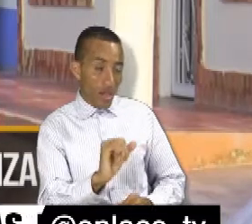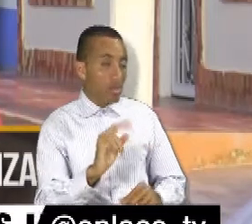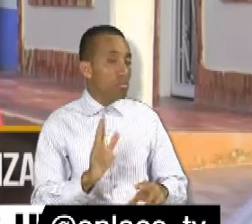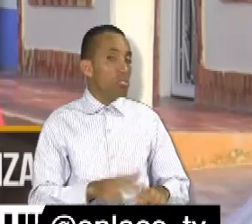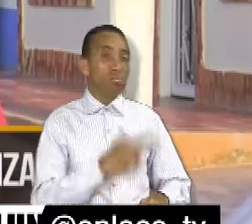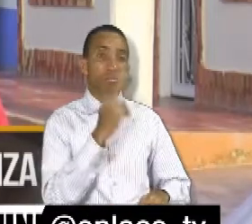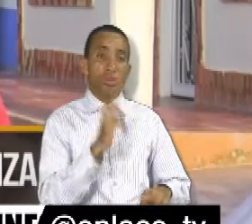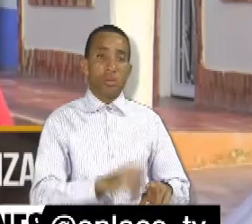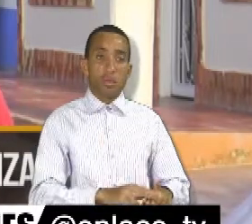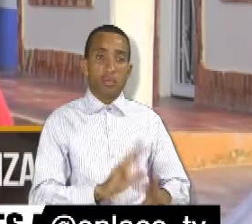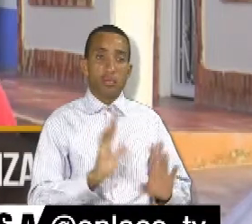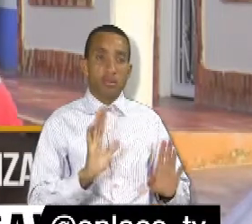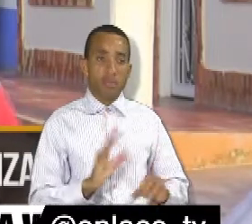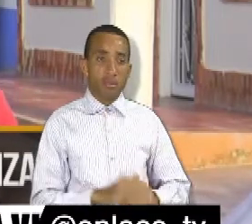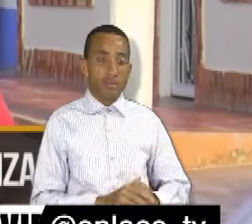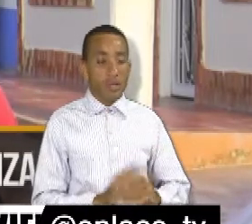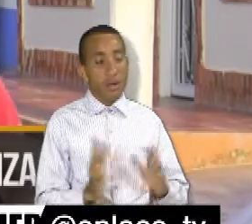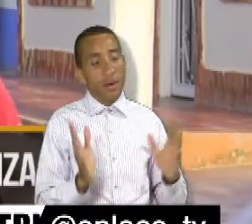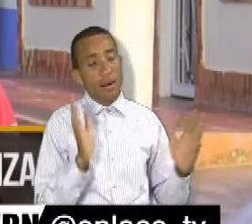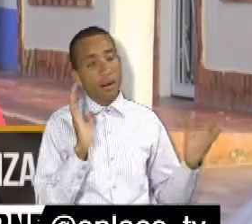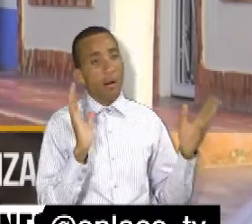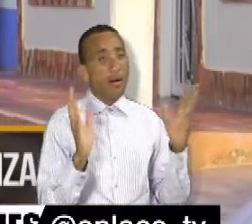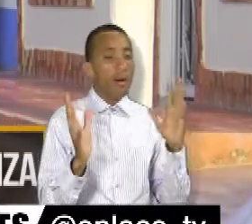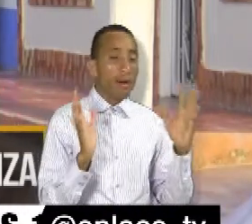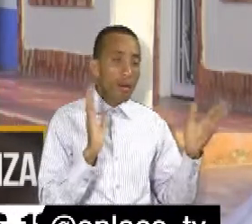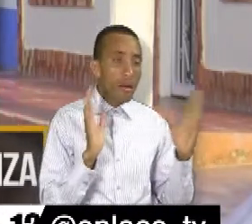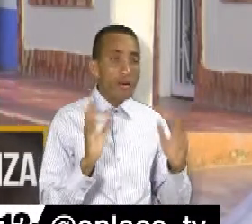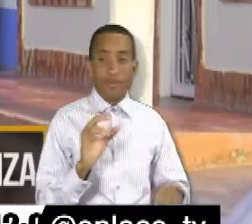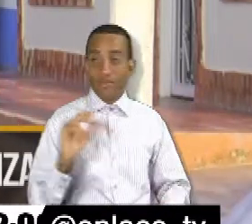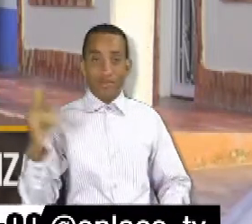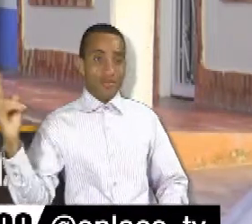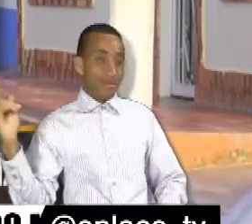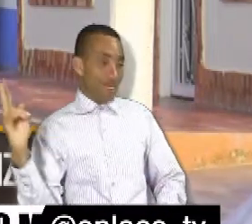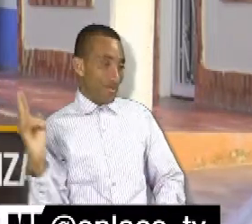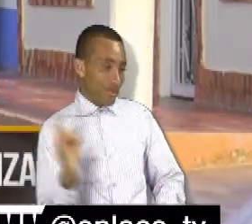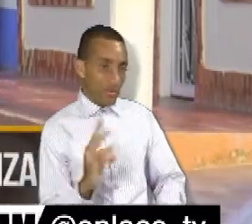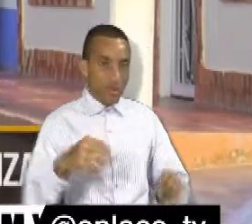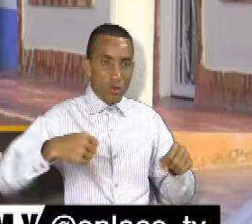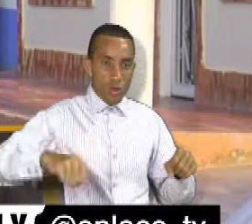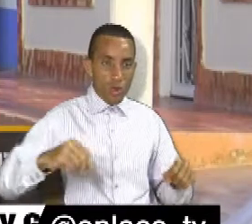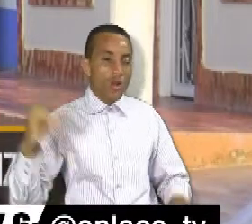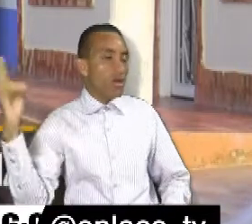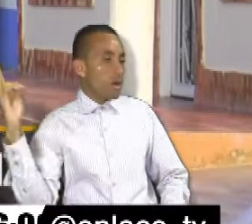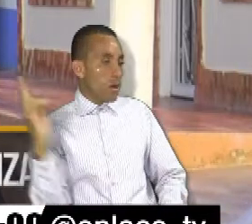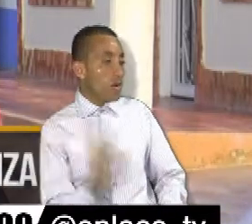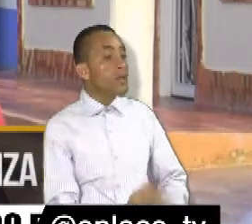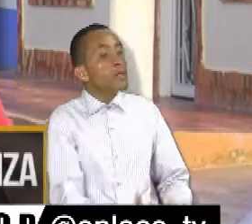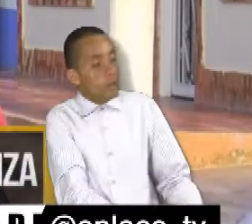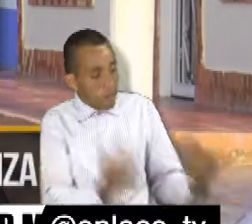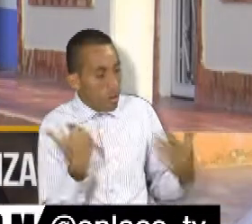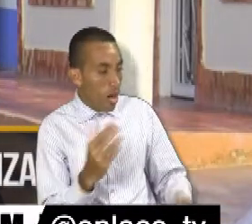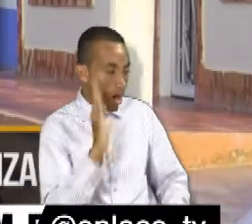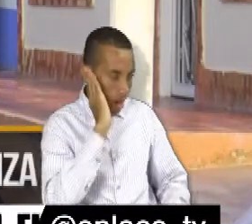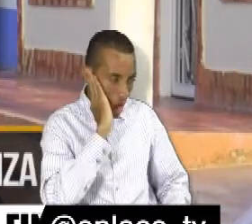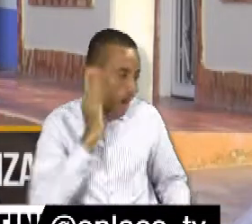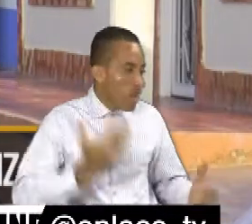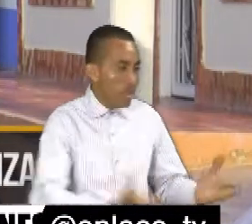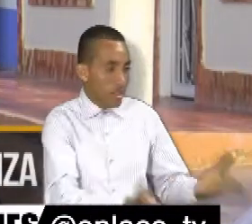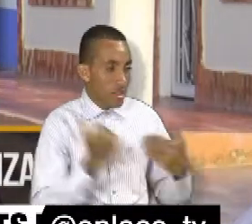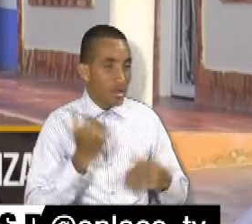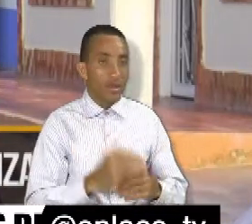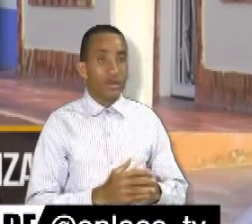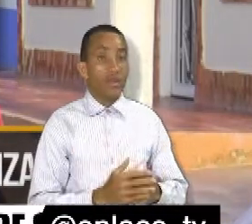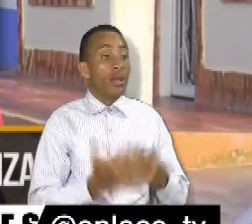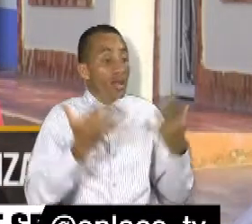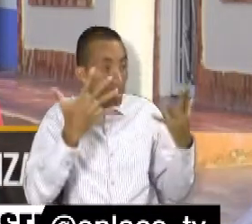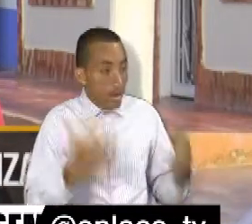vecinos departiendo, hablando, y llegaron los 2 tipos en moto a atracarles, a quitarles el celular y la moto. Además, te iban a llevar la